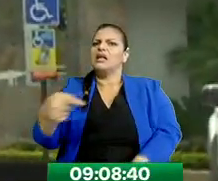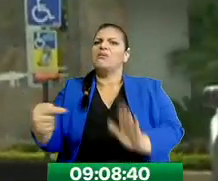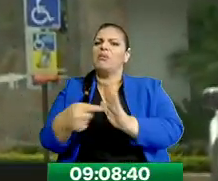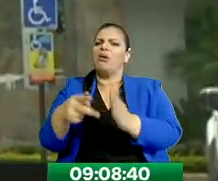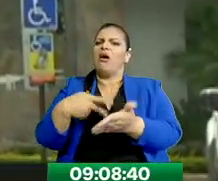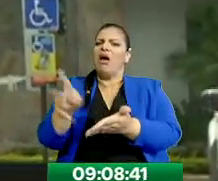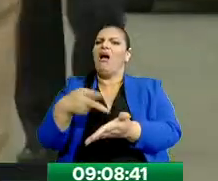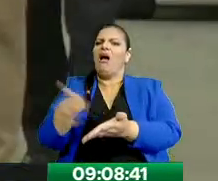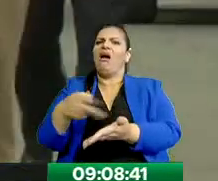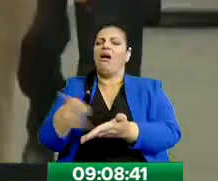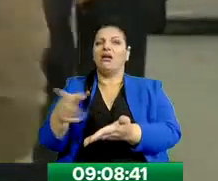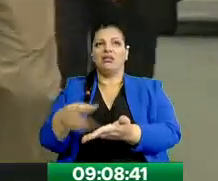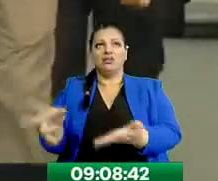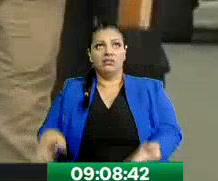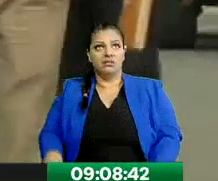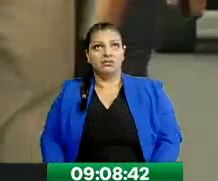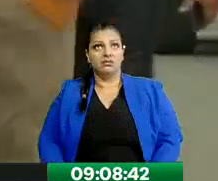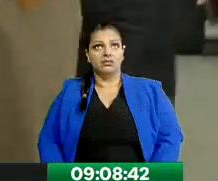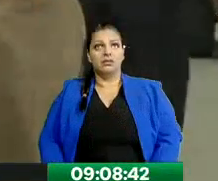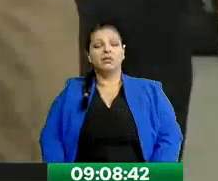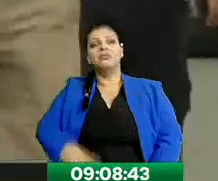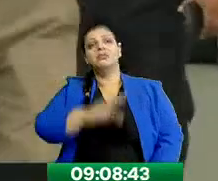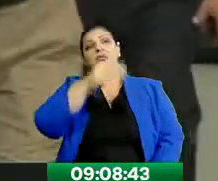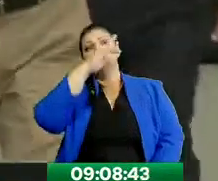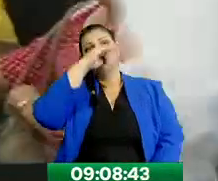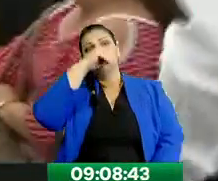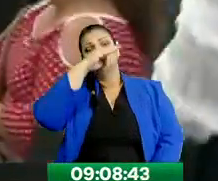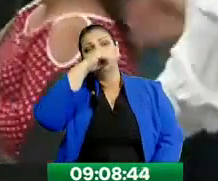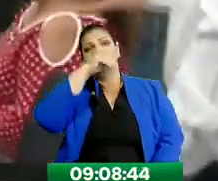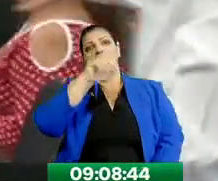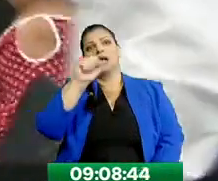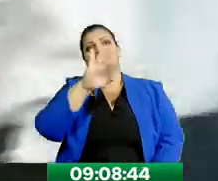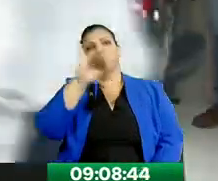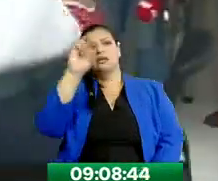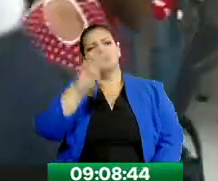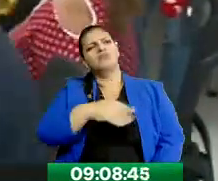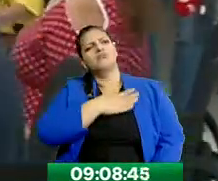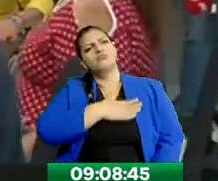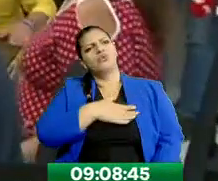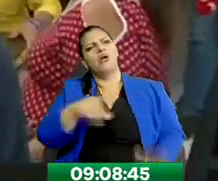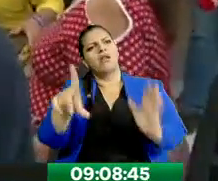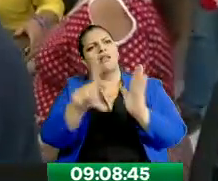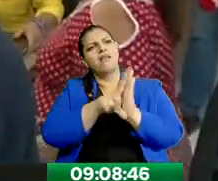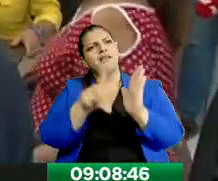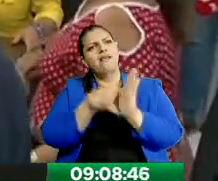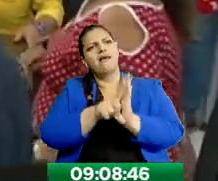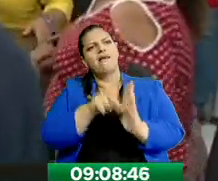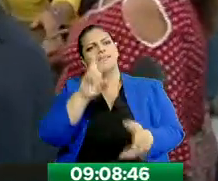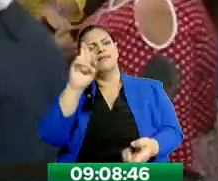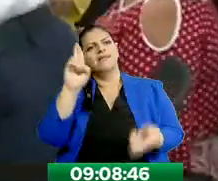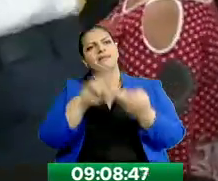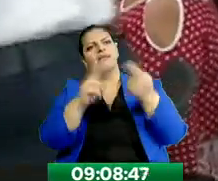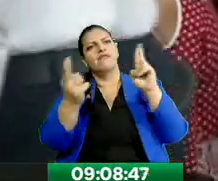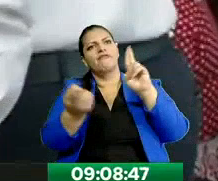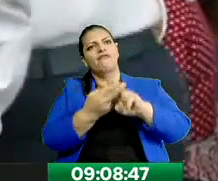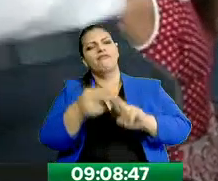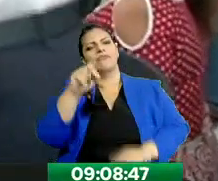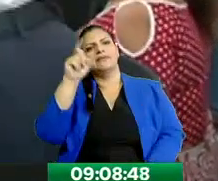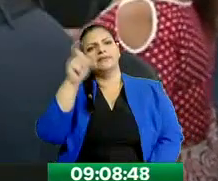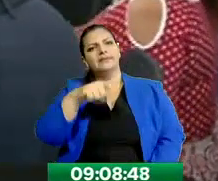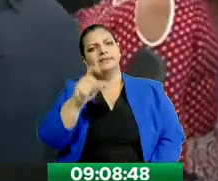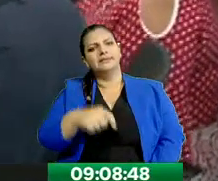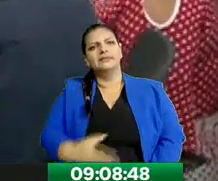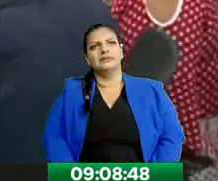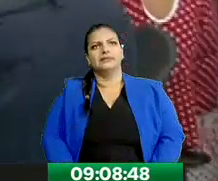también en la ATM. La creación de nuevas modalidades de servicio, planteadas en las reformas a la ley de tránsito,